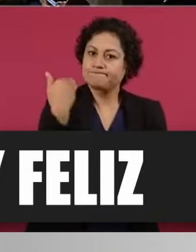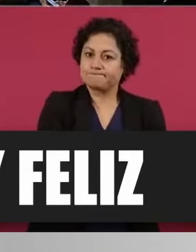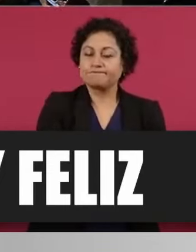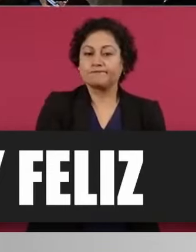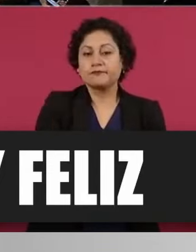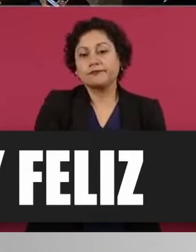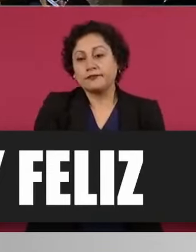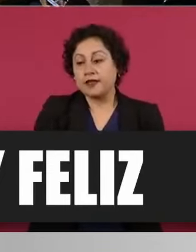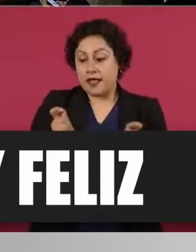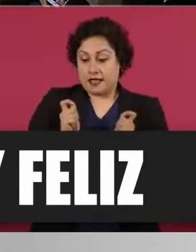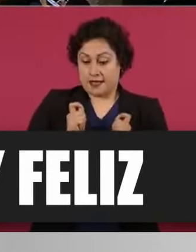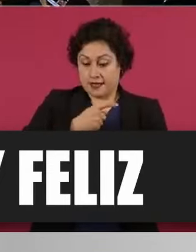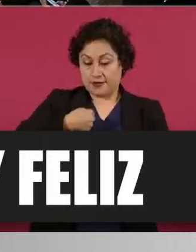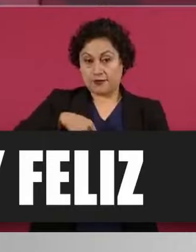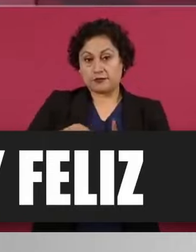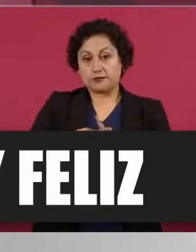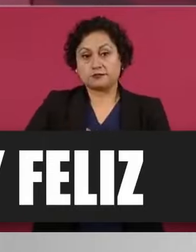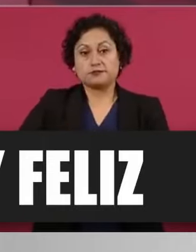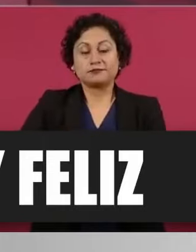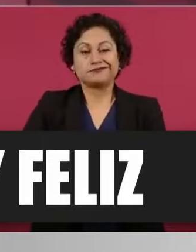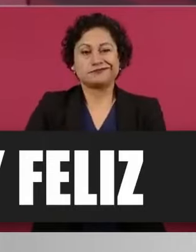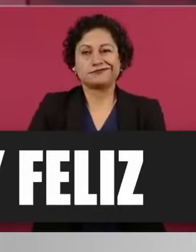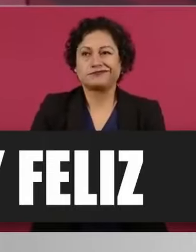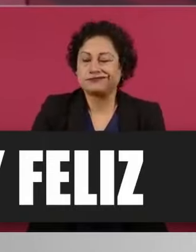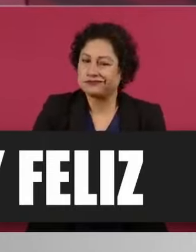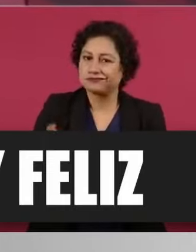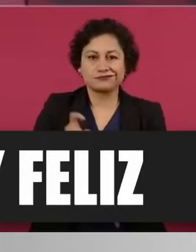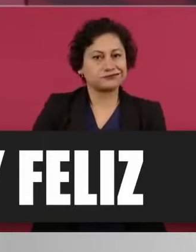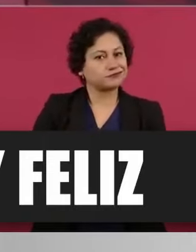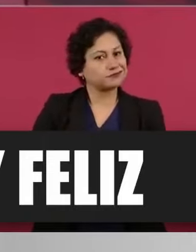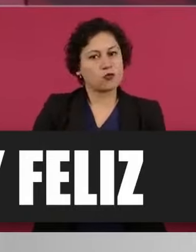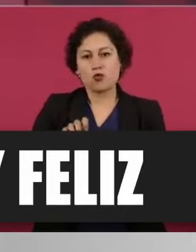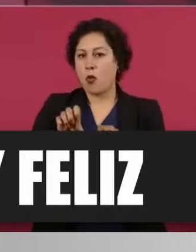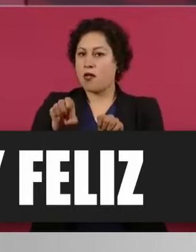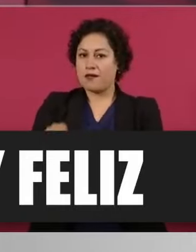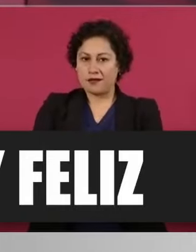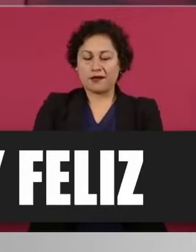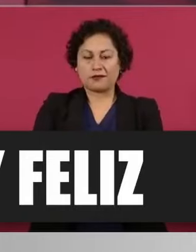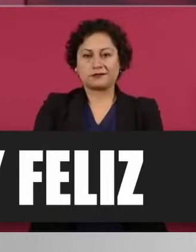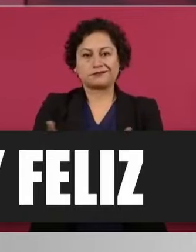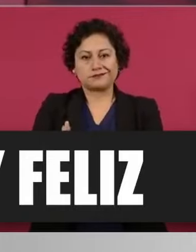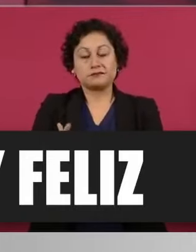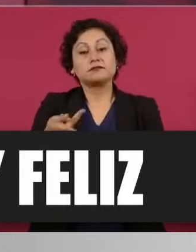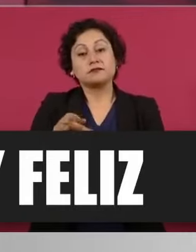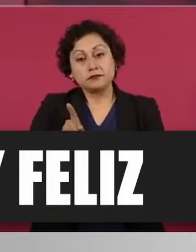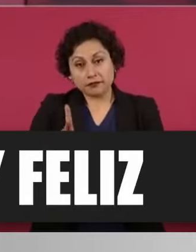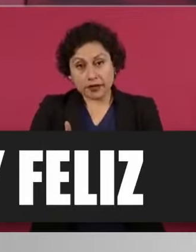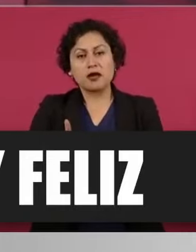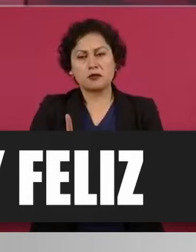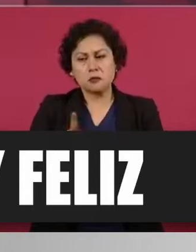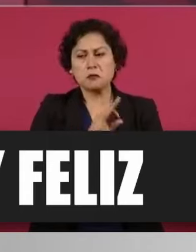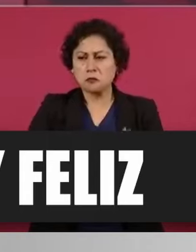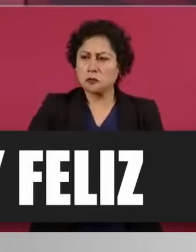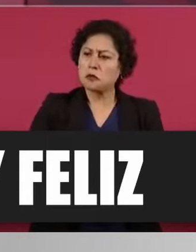pero van a quedar las bases. Se va a hacer una reforma